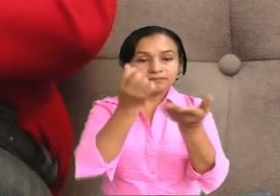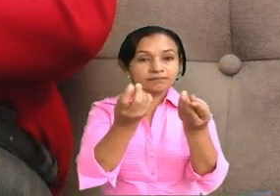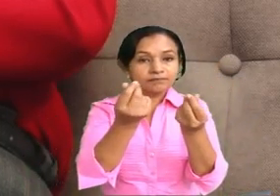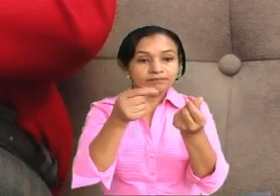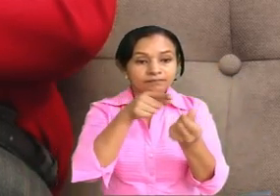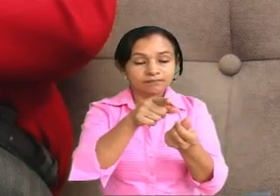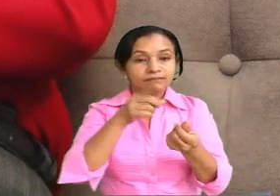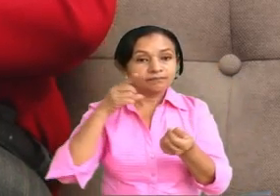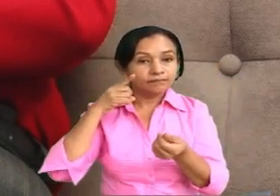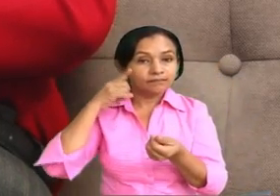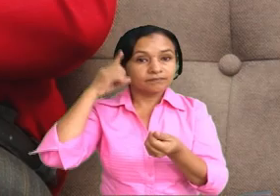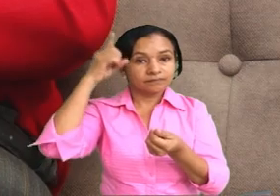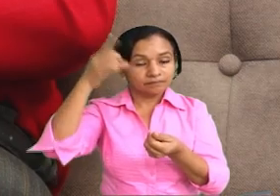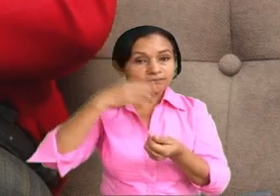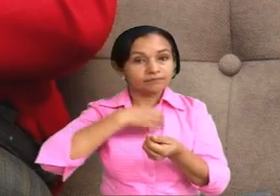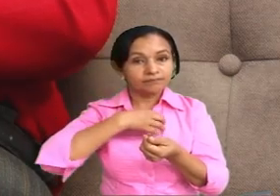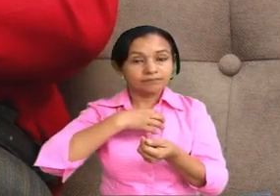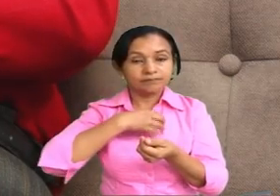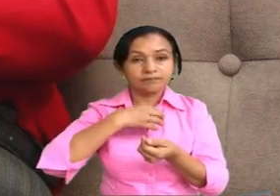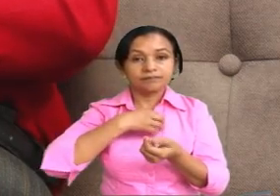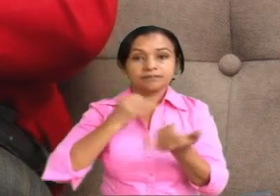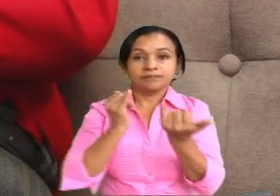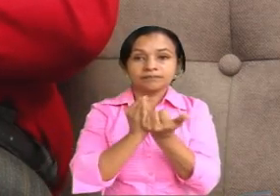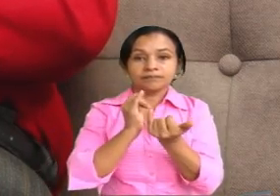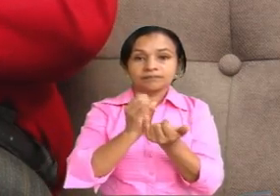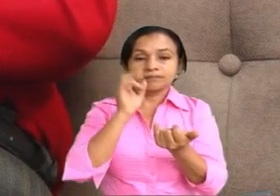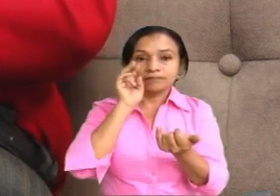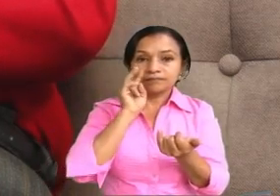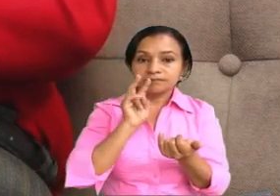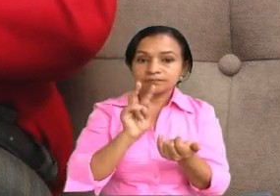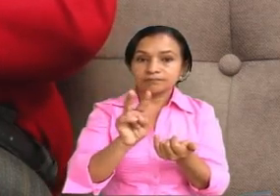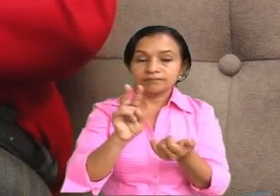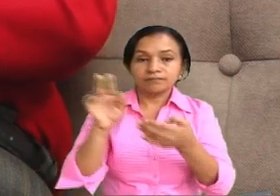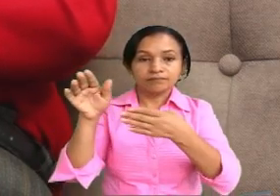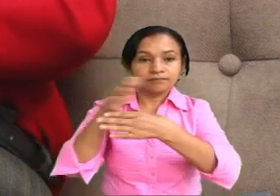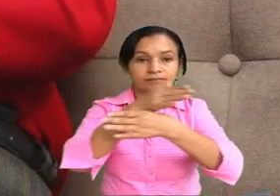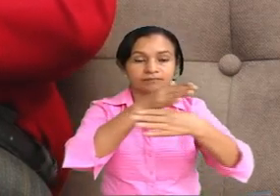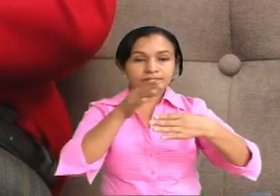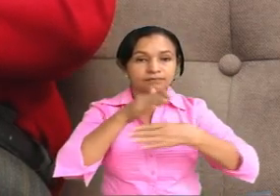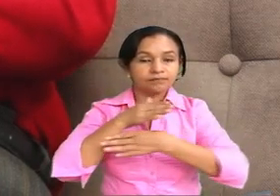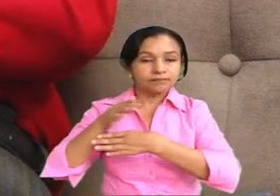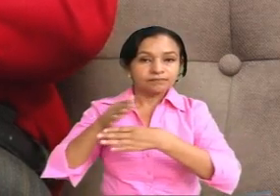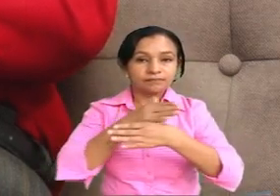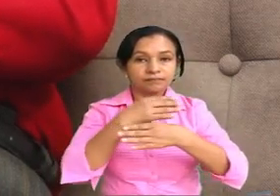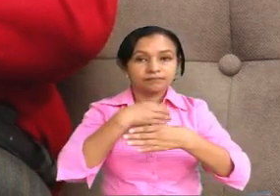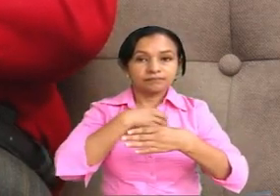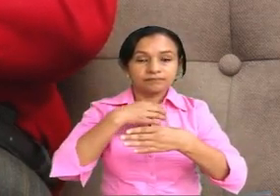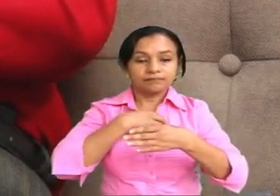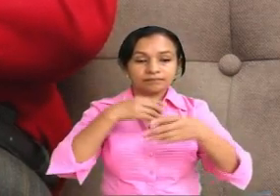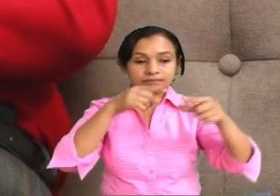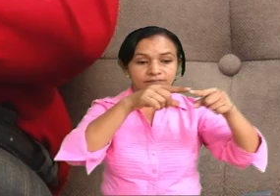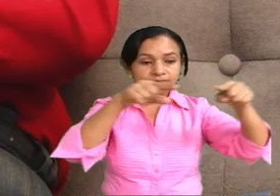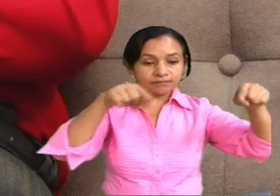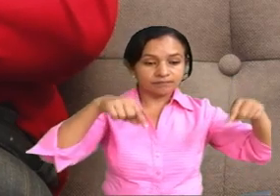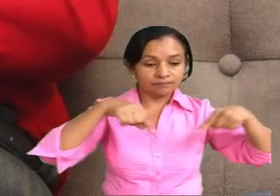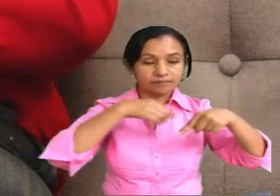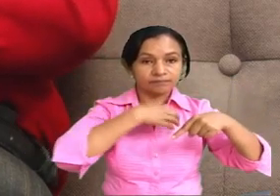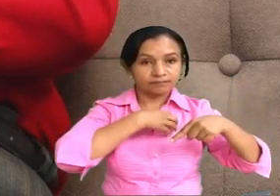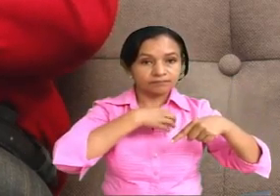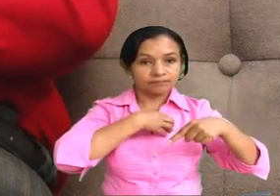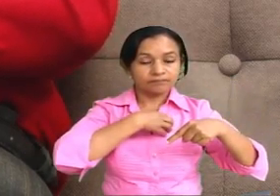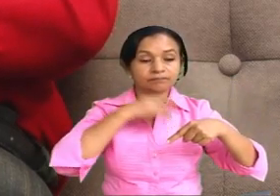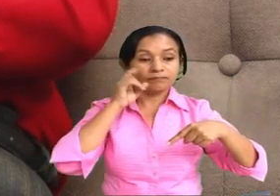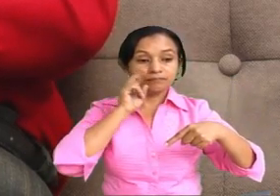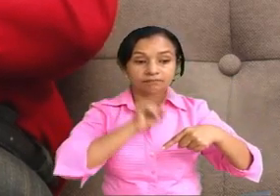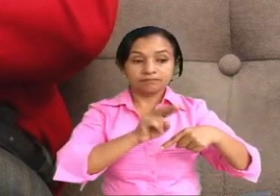vayan desarrollando y también viendo cómo van diversificando su parcela y viendo el valor